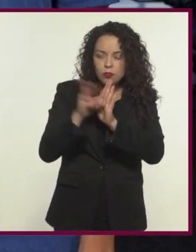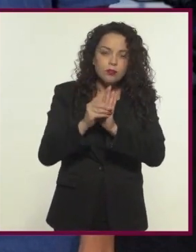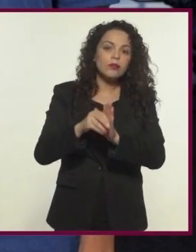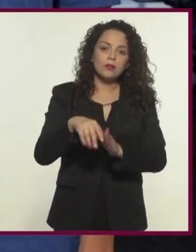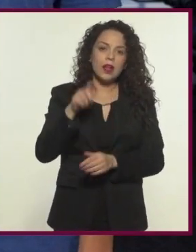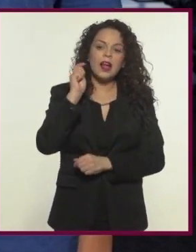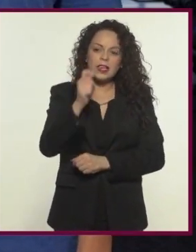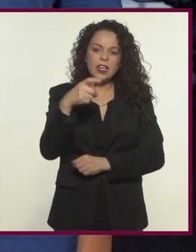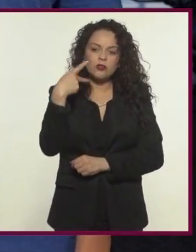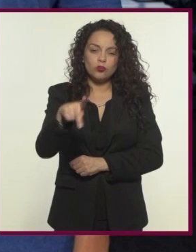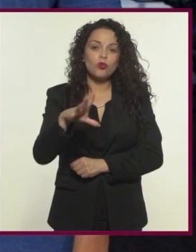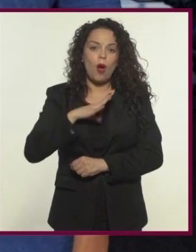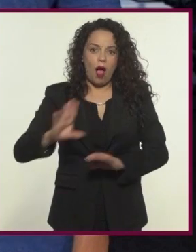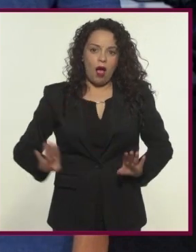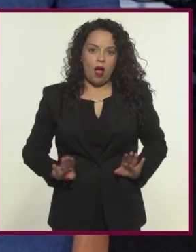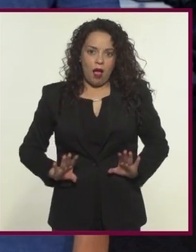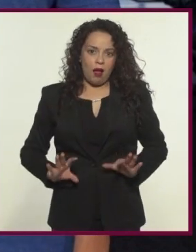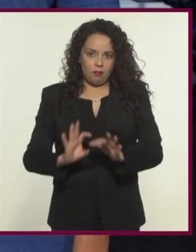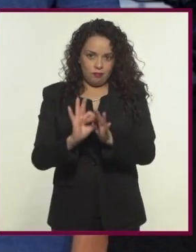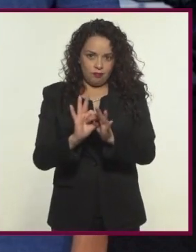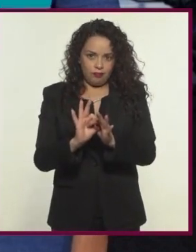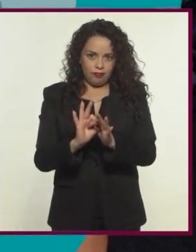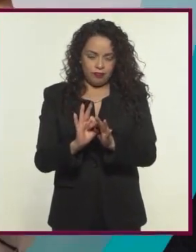podemos encontrar un significado.